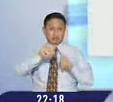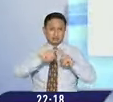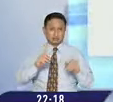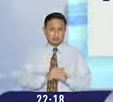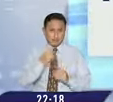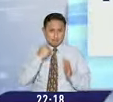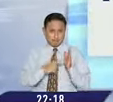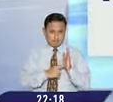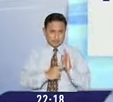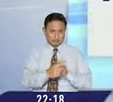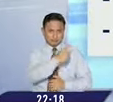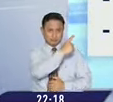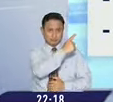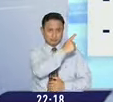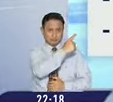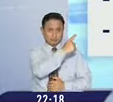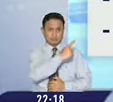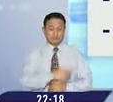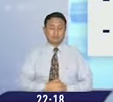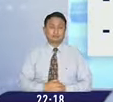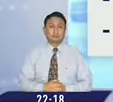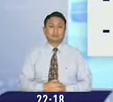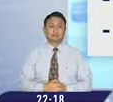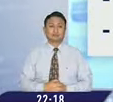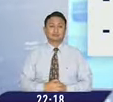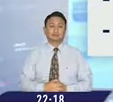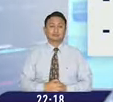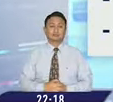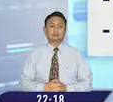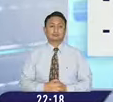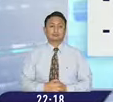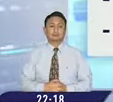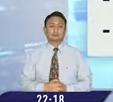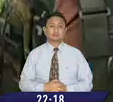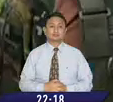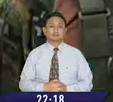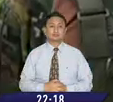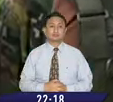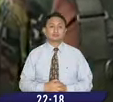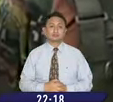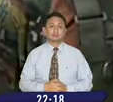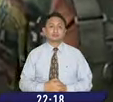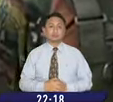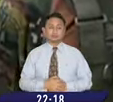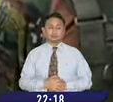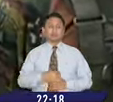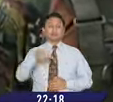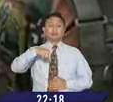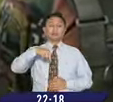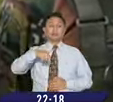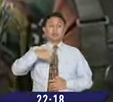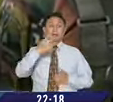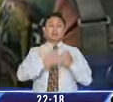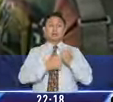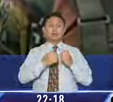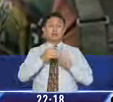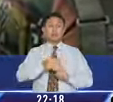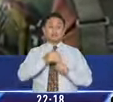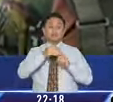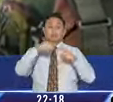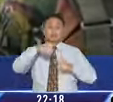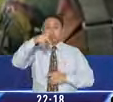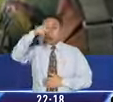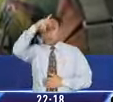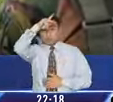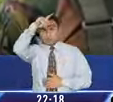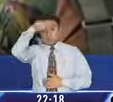28 kilos de droga y 4 armas de fuego. Bueno, uno de los principales problemas que se podría decir que se tiene es que Perú tiene